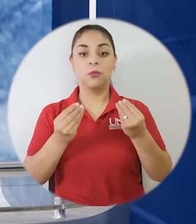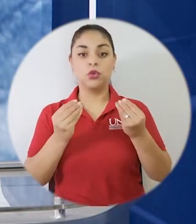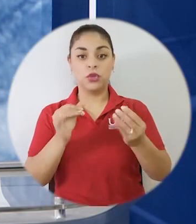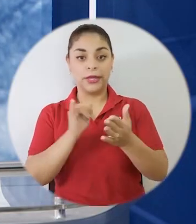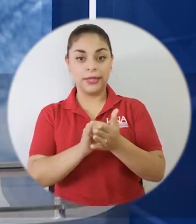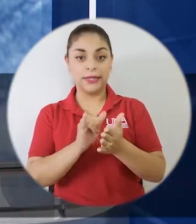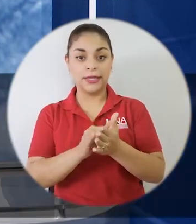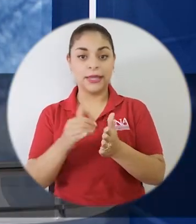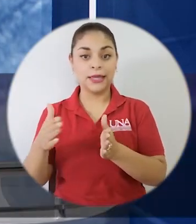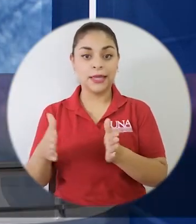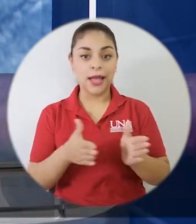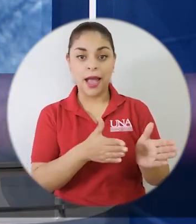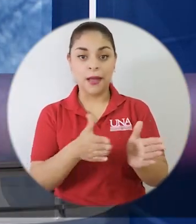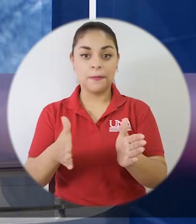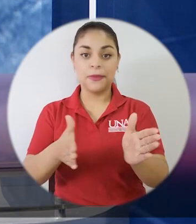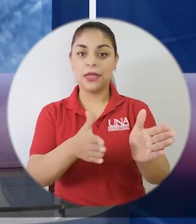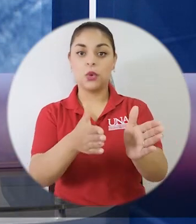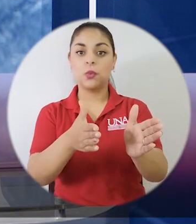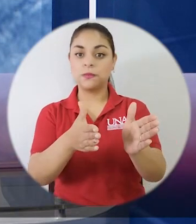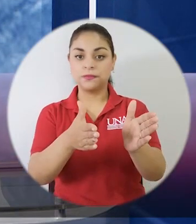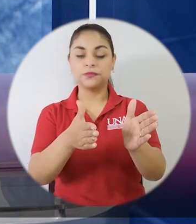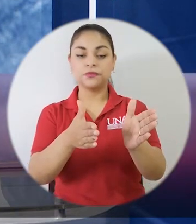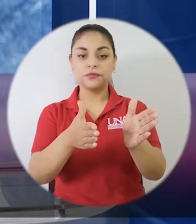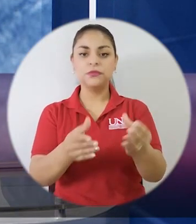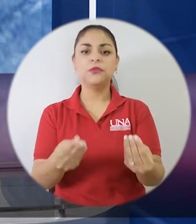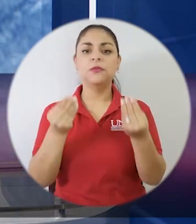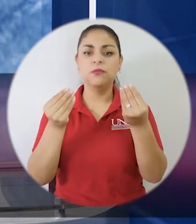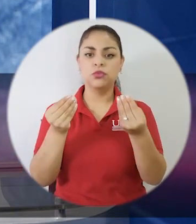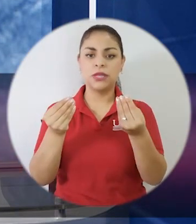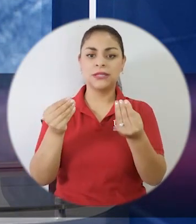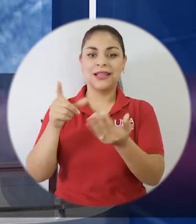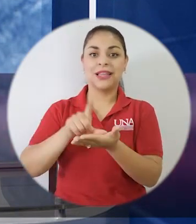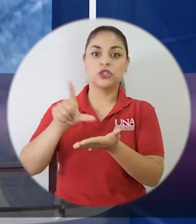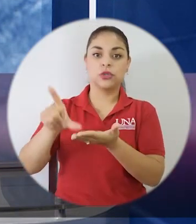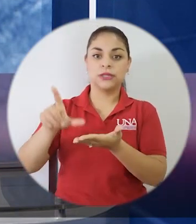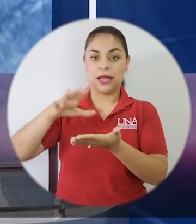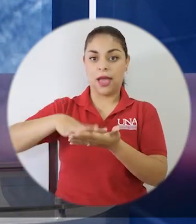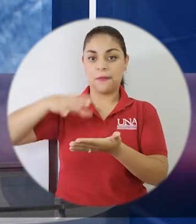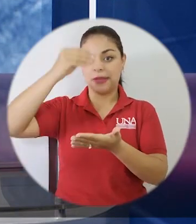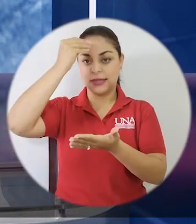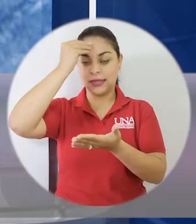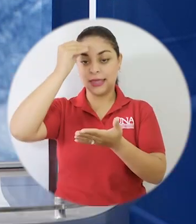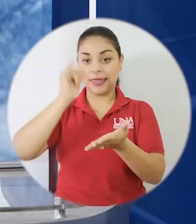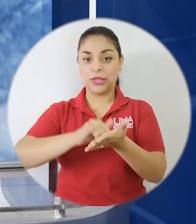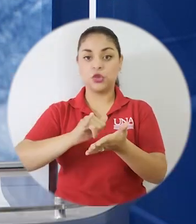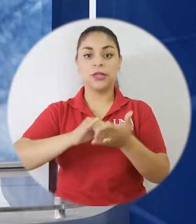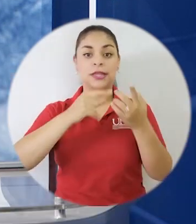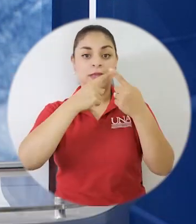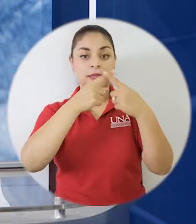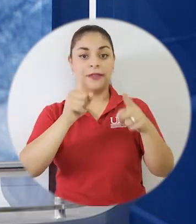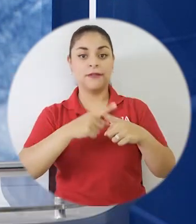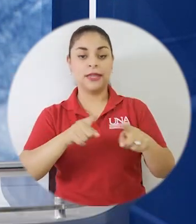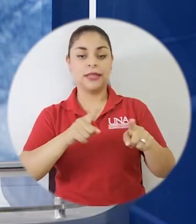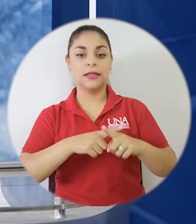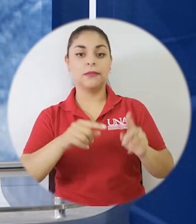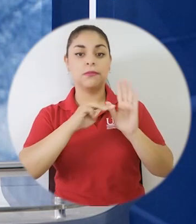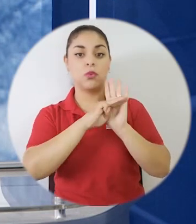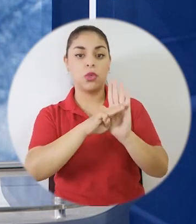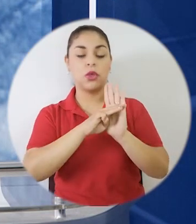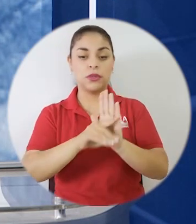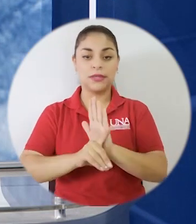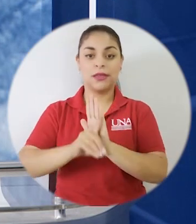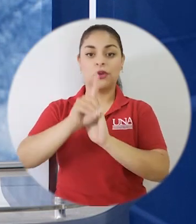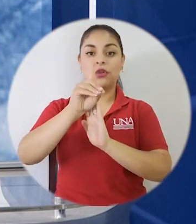Mucho ha sido el camino recorrido y igualmente deben ser muchas las lecciones aprendidas de esos diferentes modelos